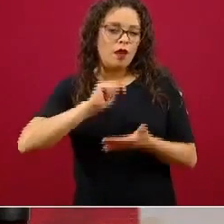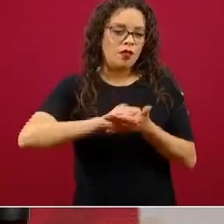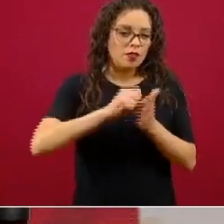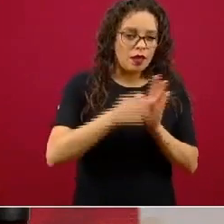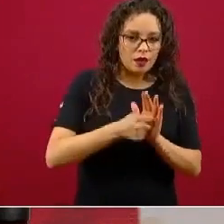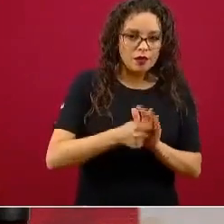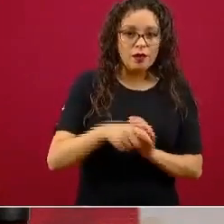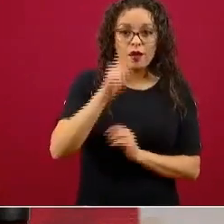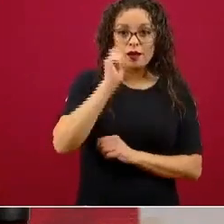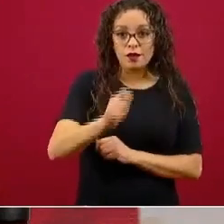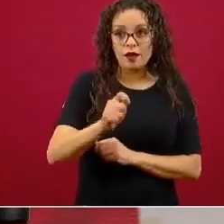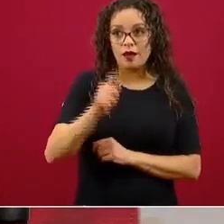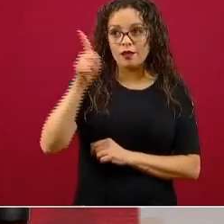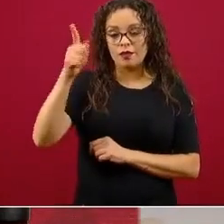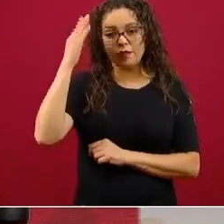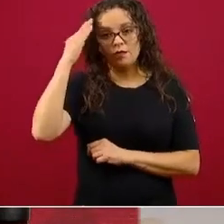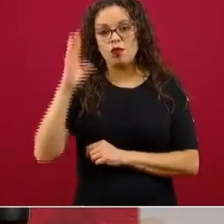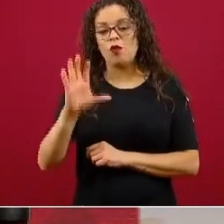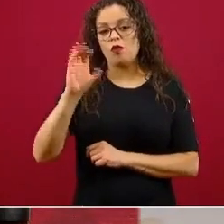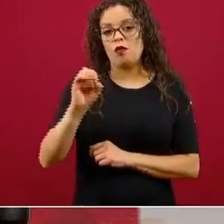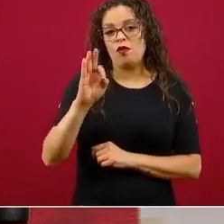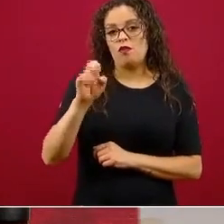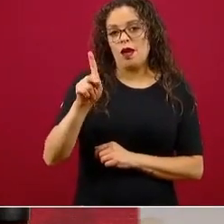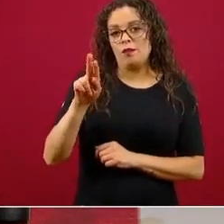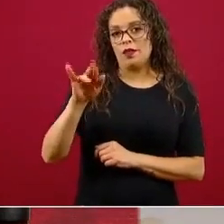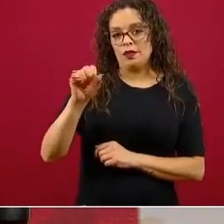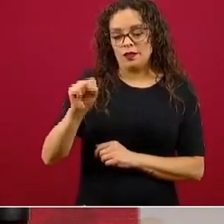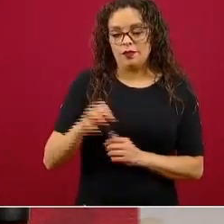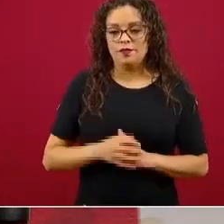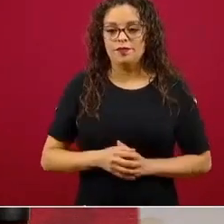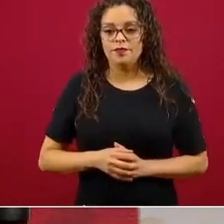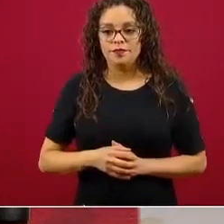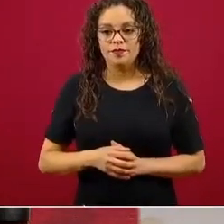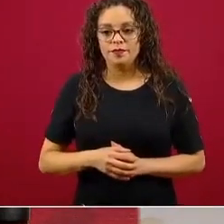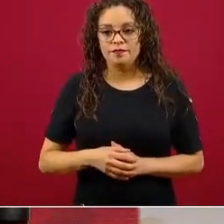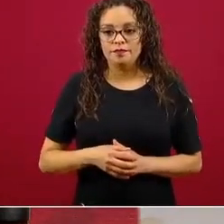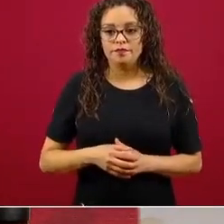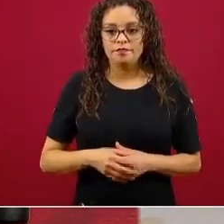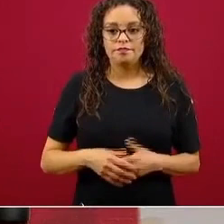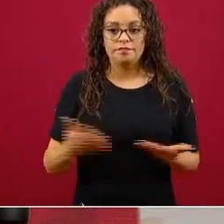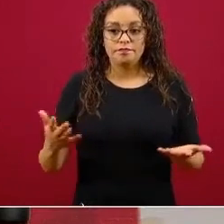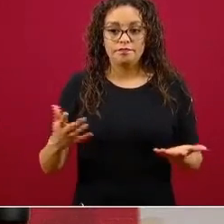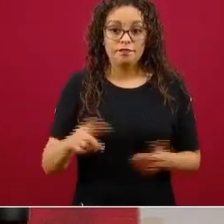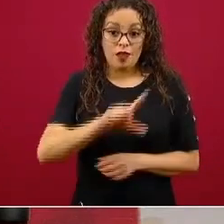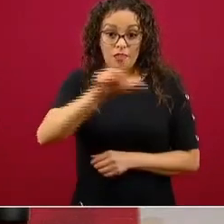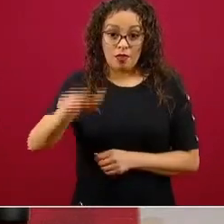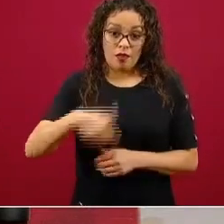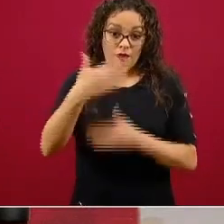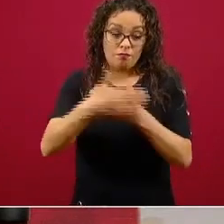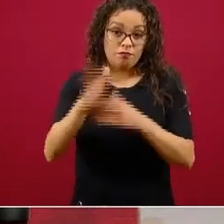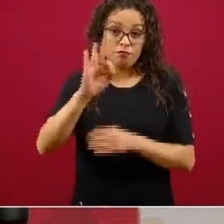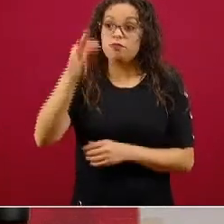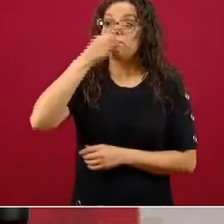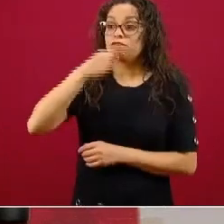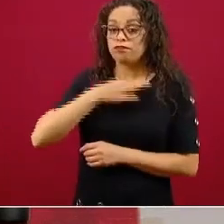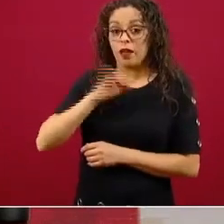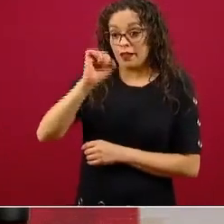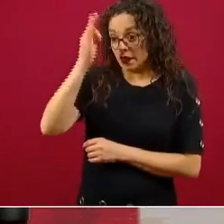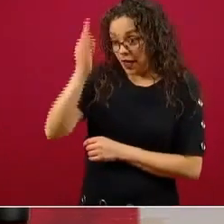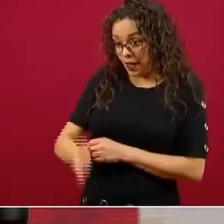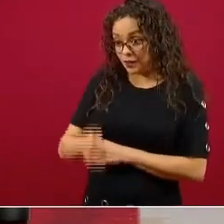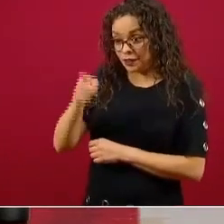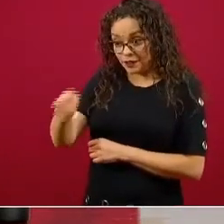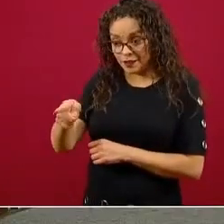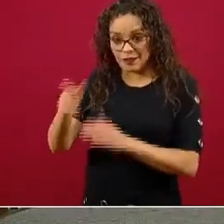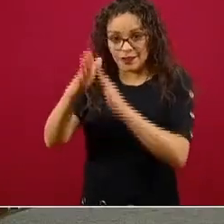COFEPRIS. En algún momento serán ya o autorizados o declinados o se